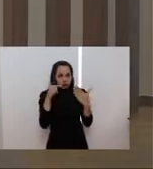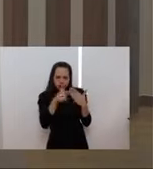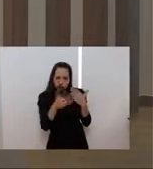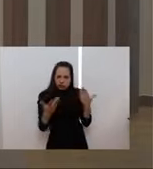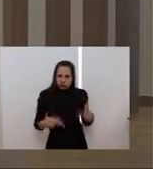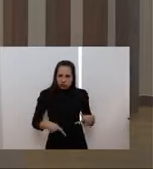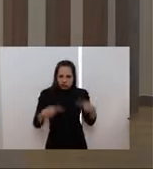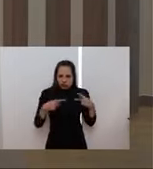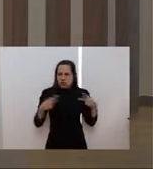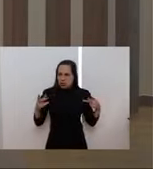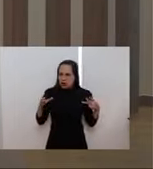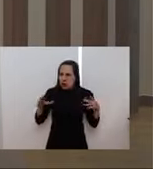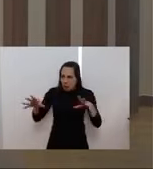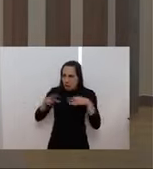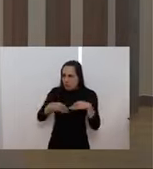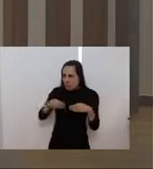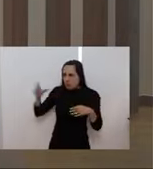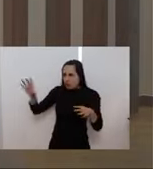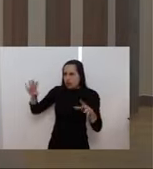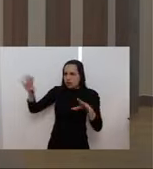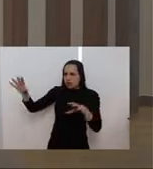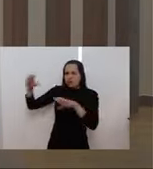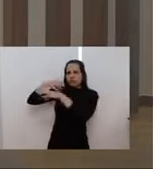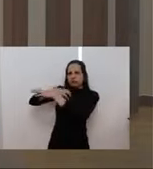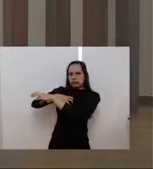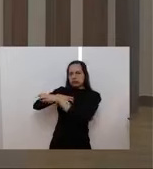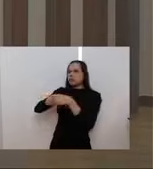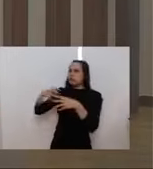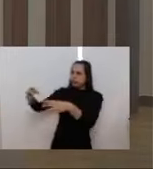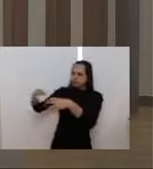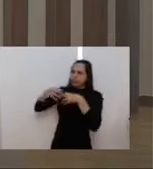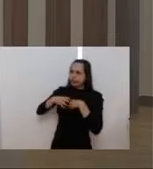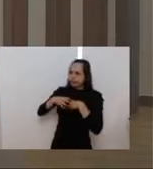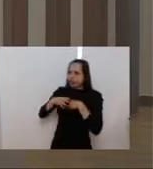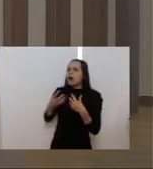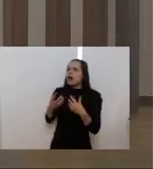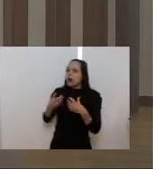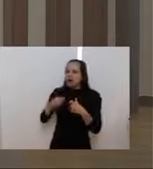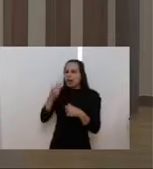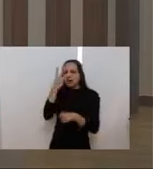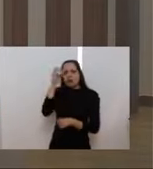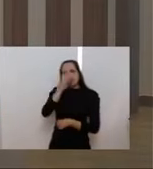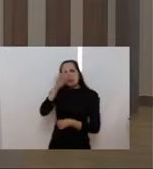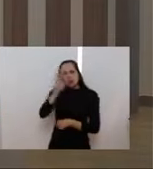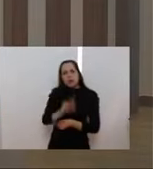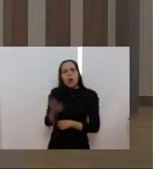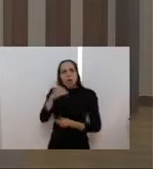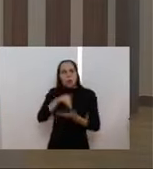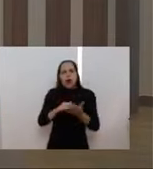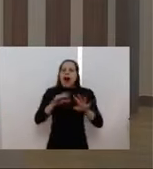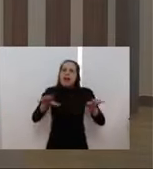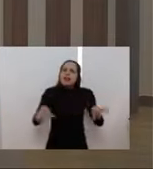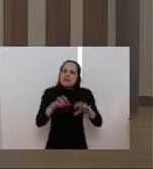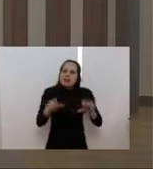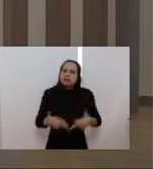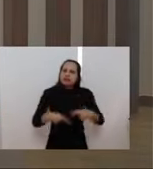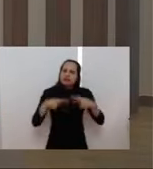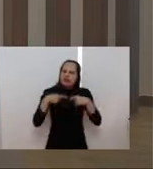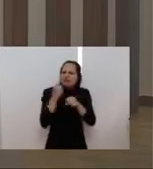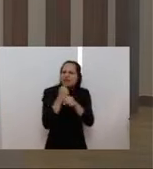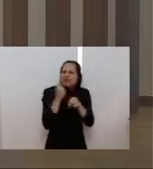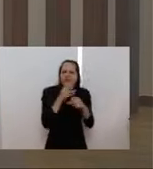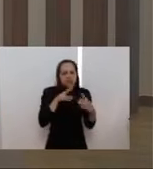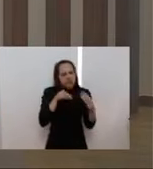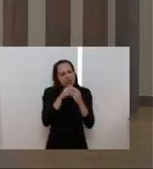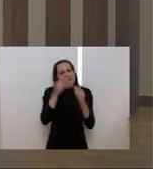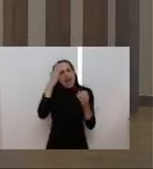trasplante vemos que incluso un 30 por ciento en los grupos trasplantados se reintegran a sus actividades del trabajo a sus actividades